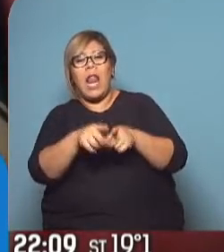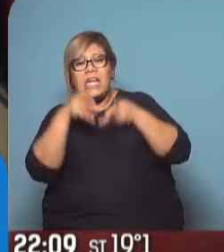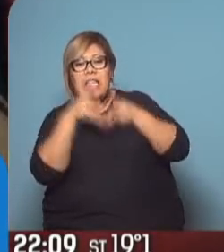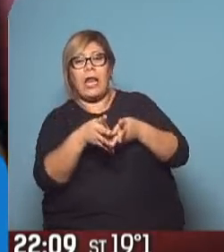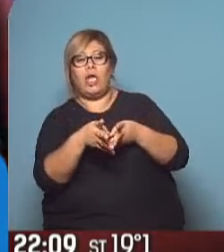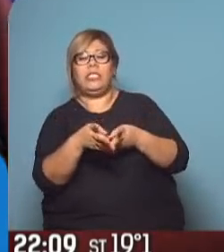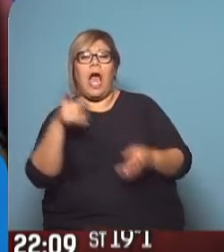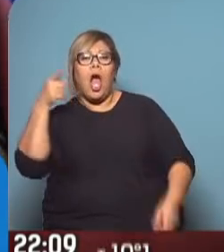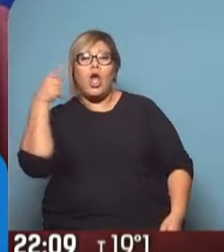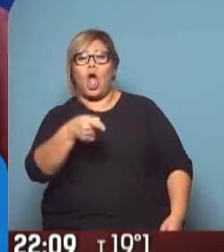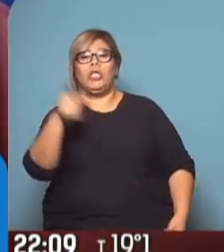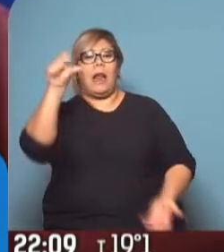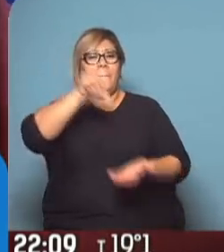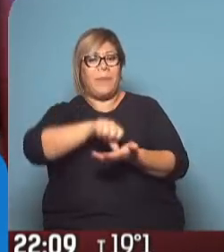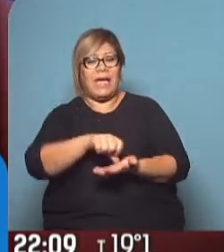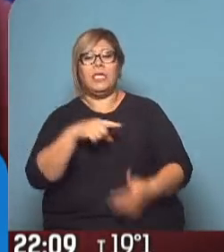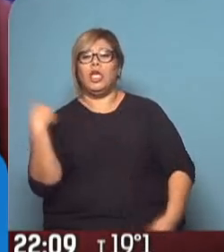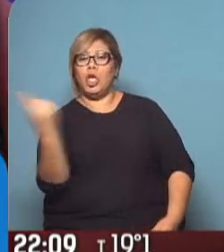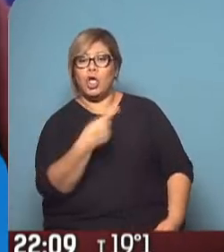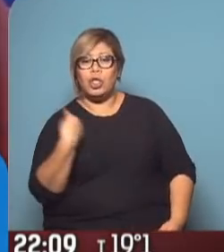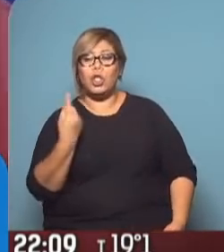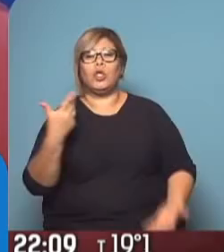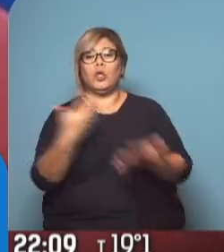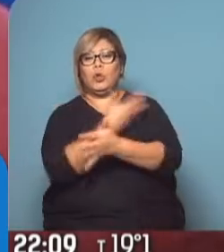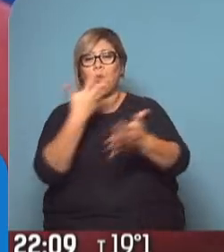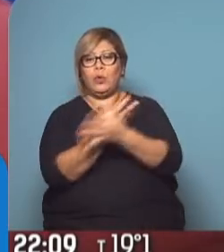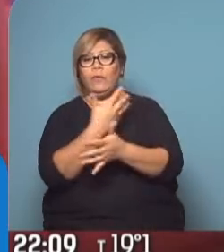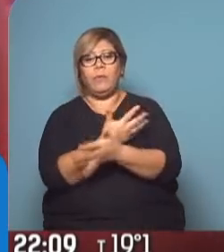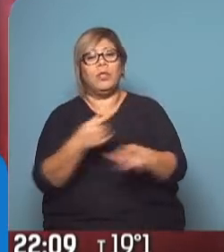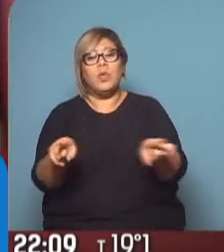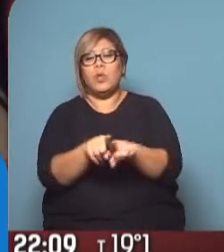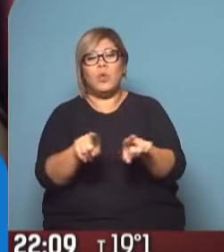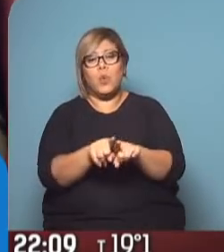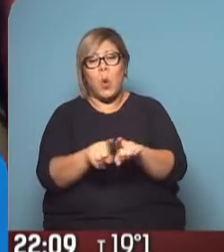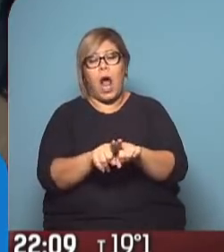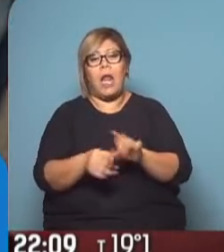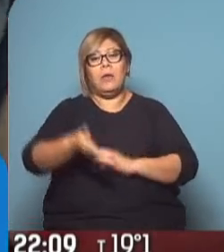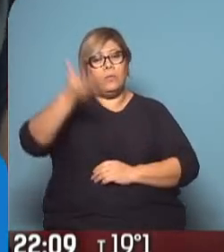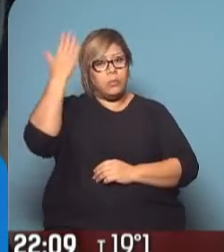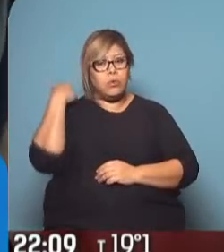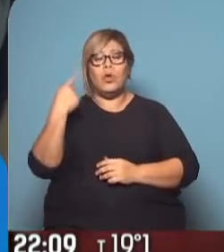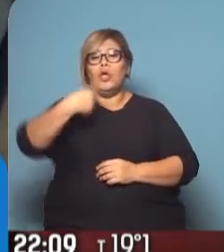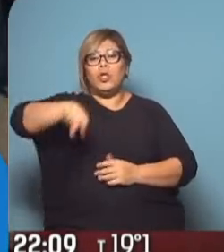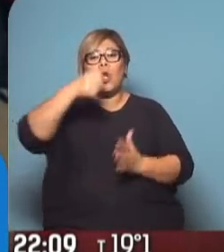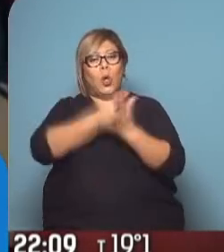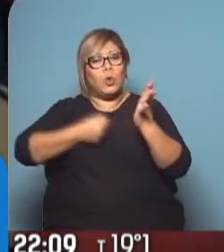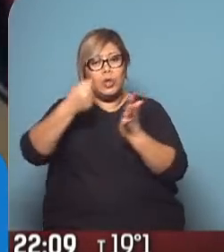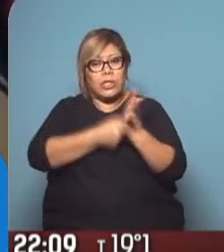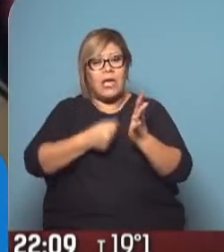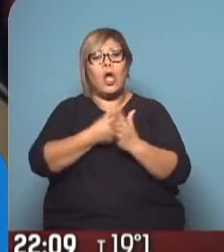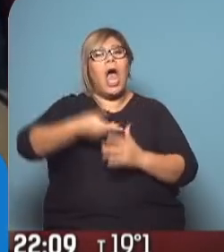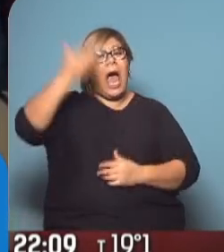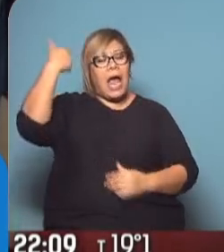la patria, hoy estamos las y los patriotas nuevamente como ayer, junto a Bolívar, junto a Zamora, junto a Chávez, hoy con